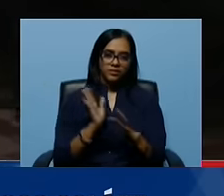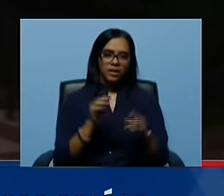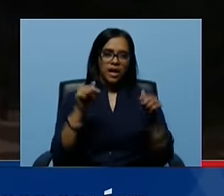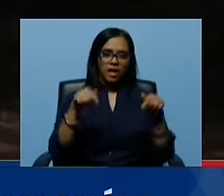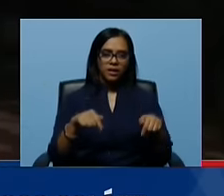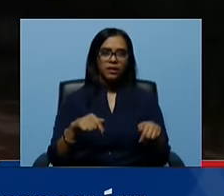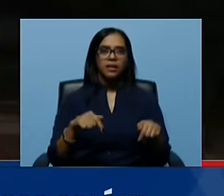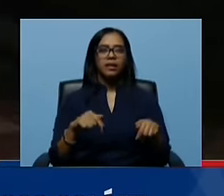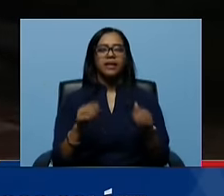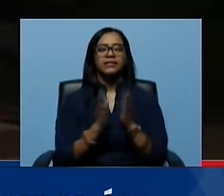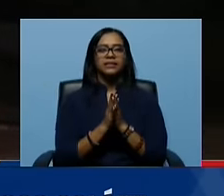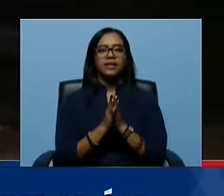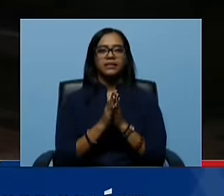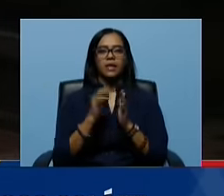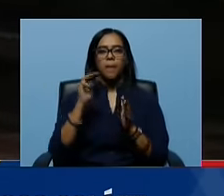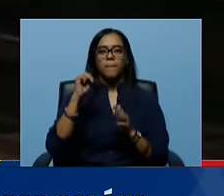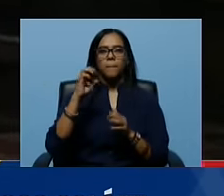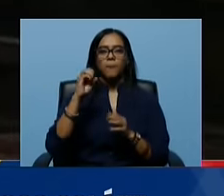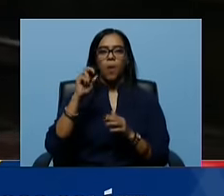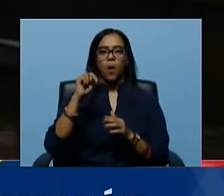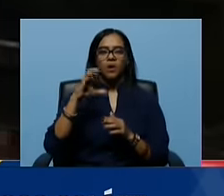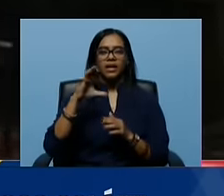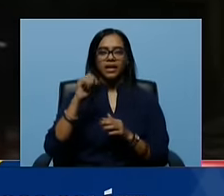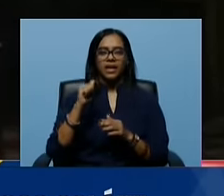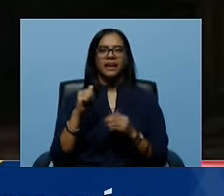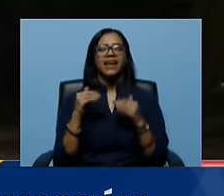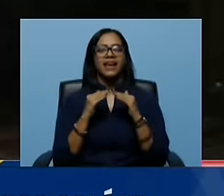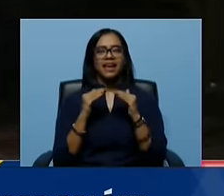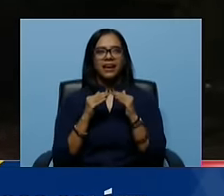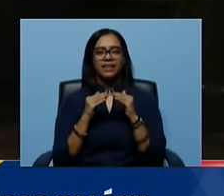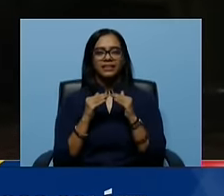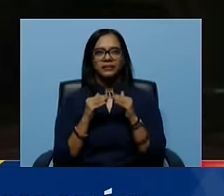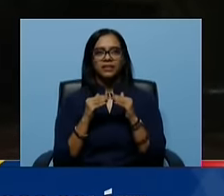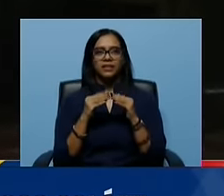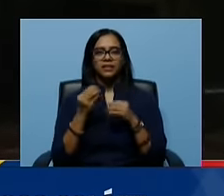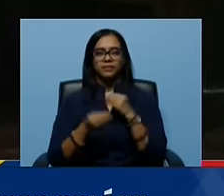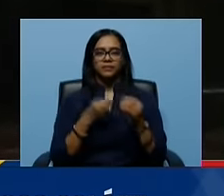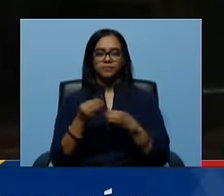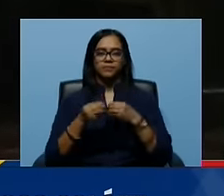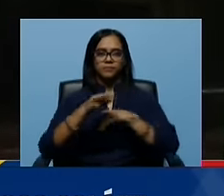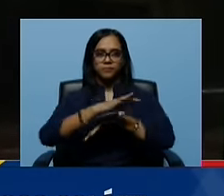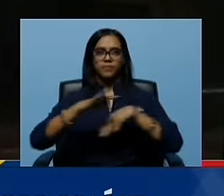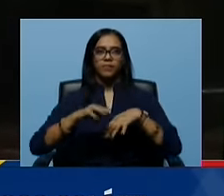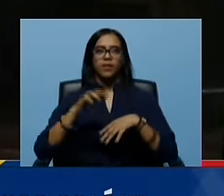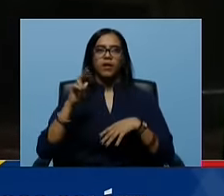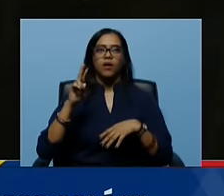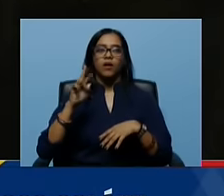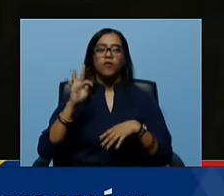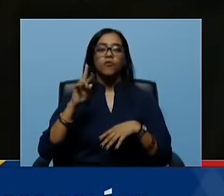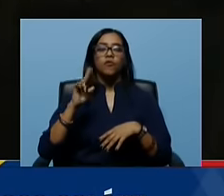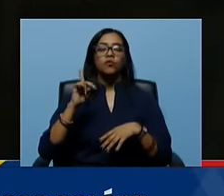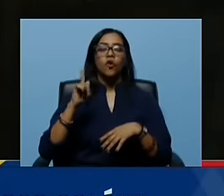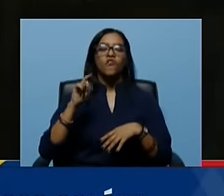aquí a Santa Mónica, en la casa, una casa diseñada por el arquitecto Fruto Vivas,